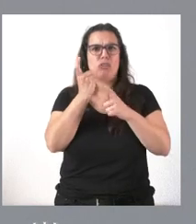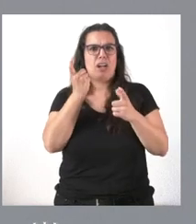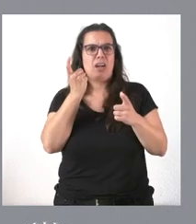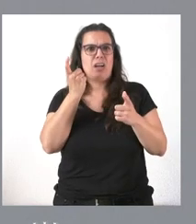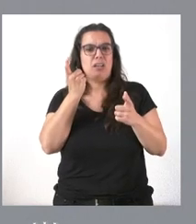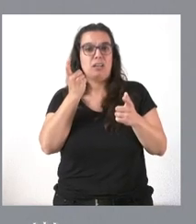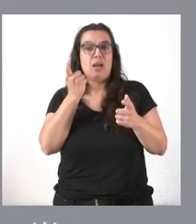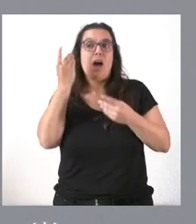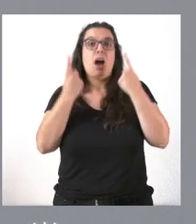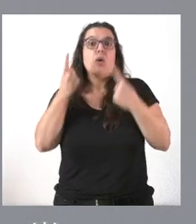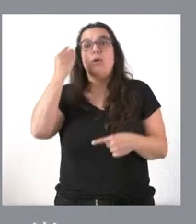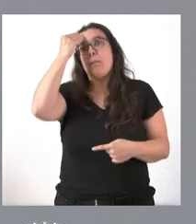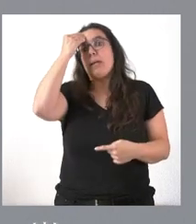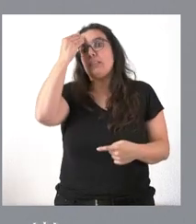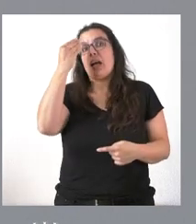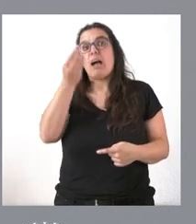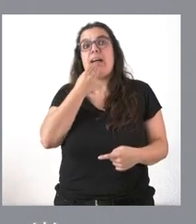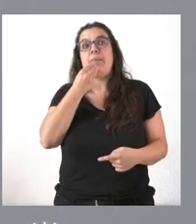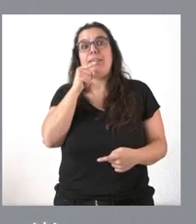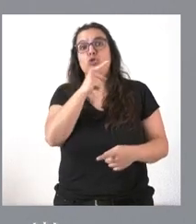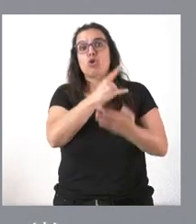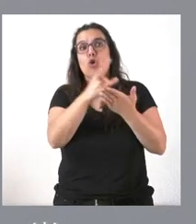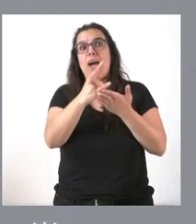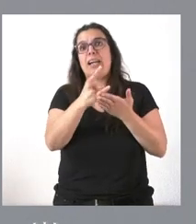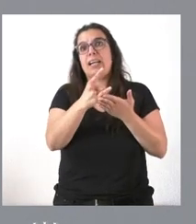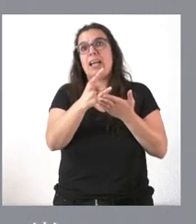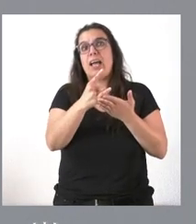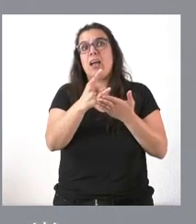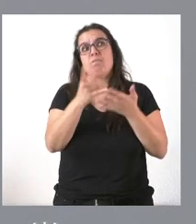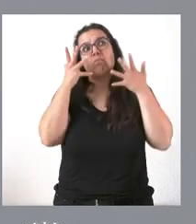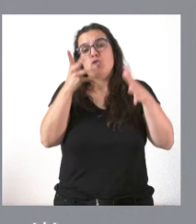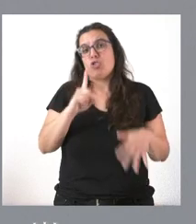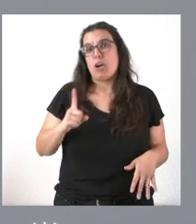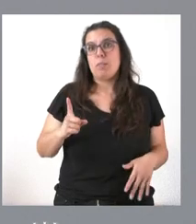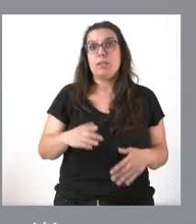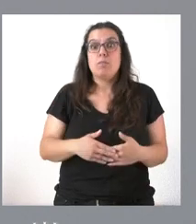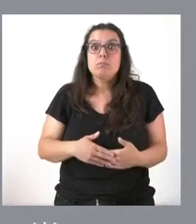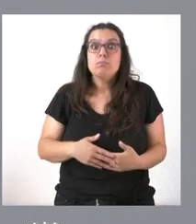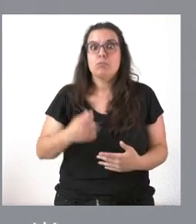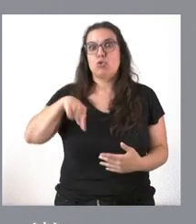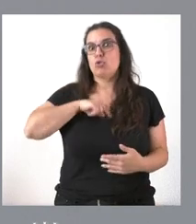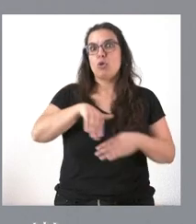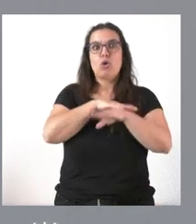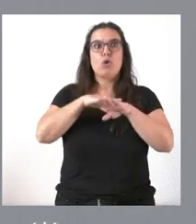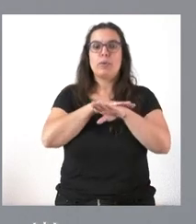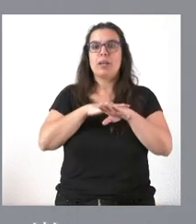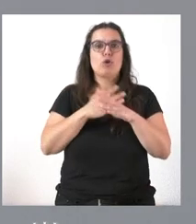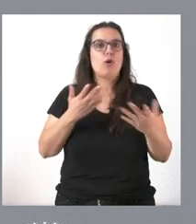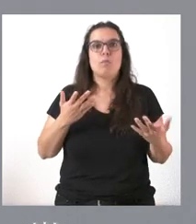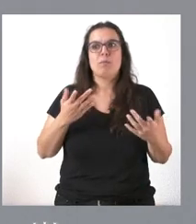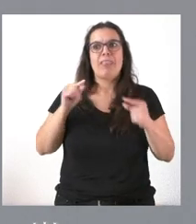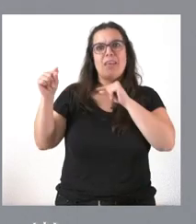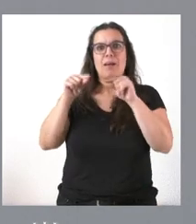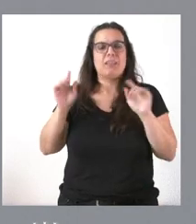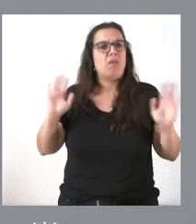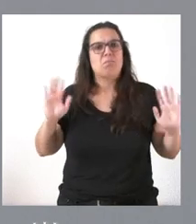a juicio de algunas personas es un alimento que tiene un consumo poco recomendable y yo creo que como gobierno no podemos caer en ese debate